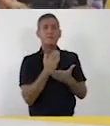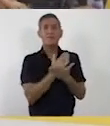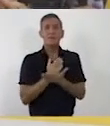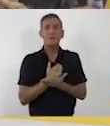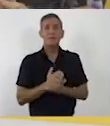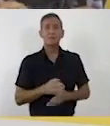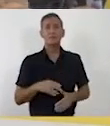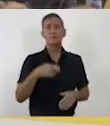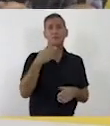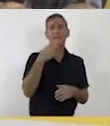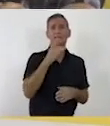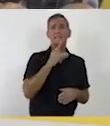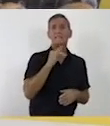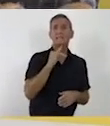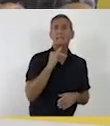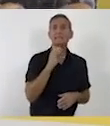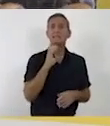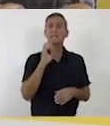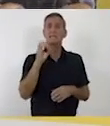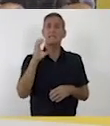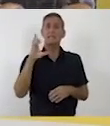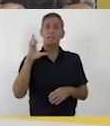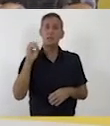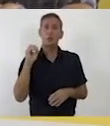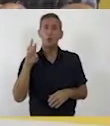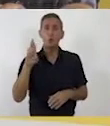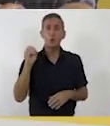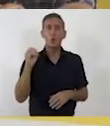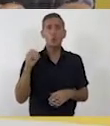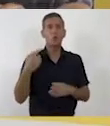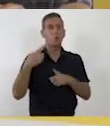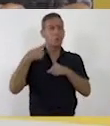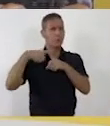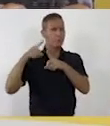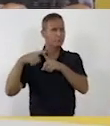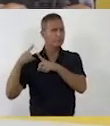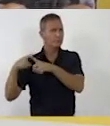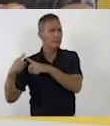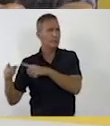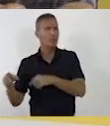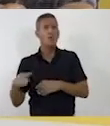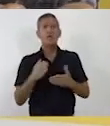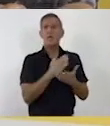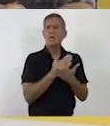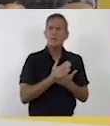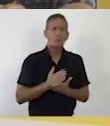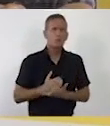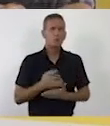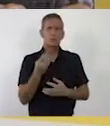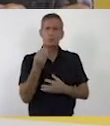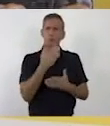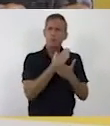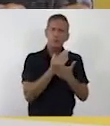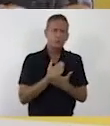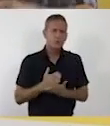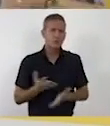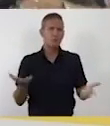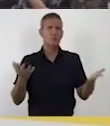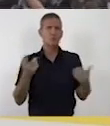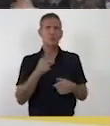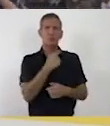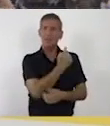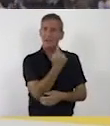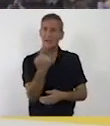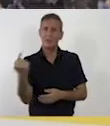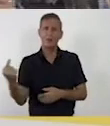está el estudio del dicloro, el estudio del nitrógeno, el estudio del octazufre, el estudio del tetrafósforo, y